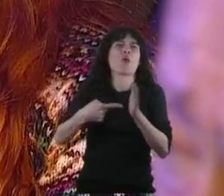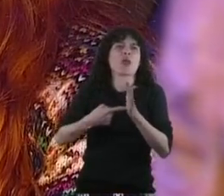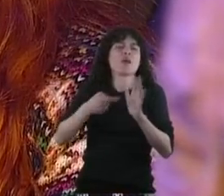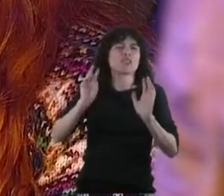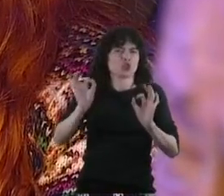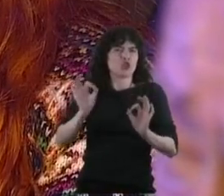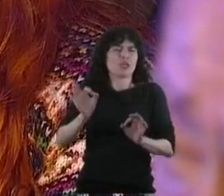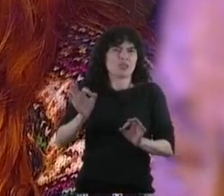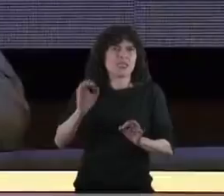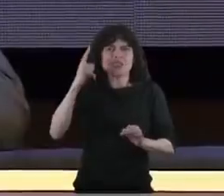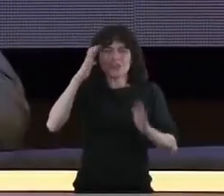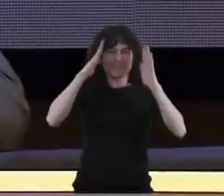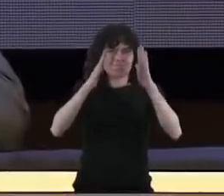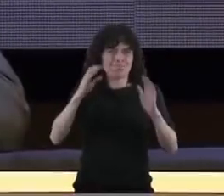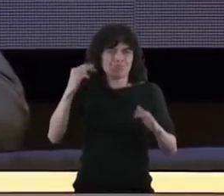Tengo dos obsesiones.